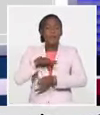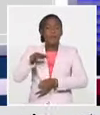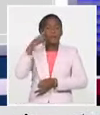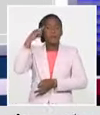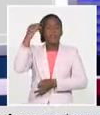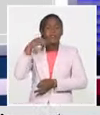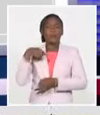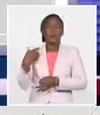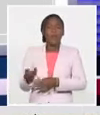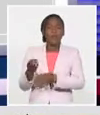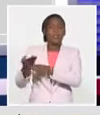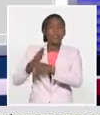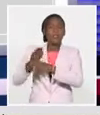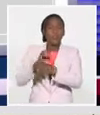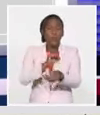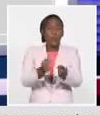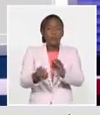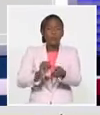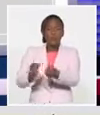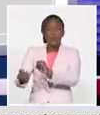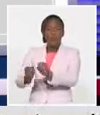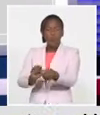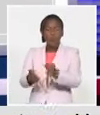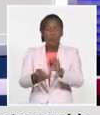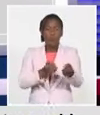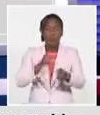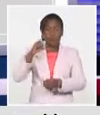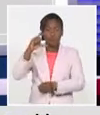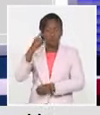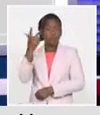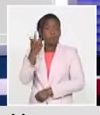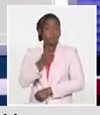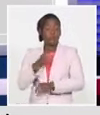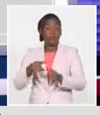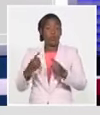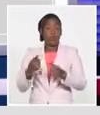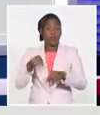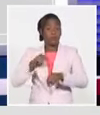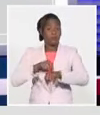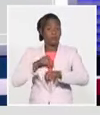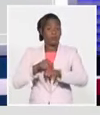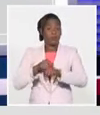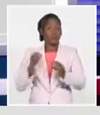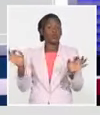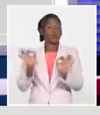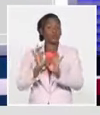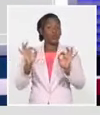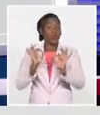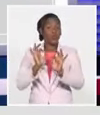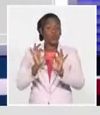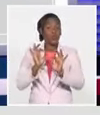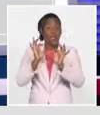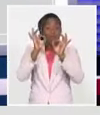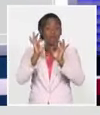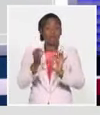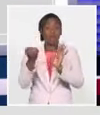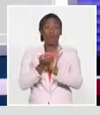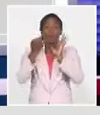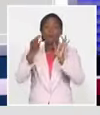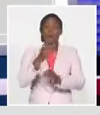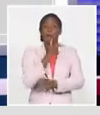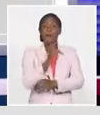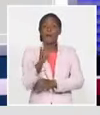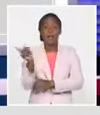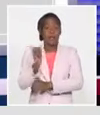es controlar en este momento en que aún nos encontramos en ensayos clínicos nuestros candidatos vacunales.